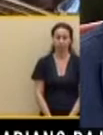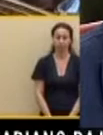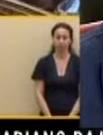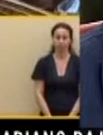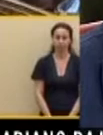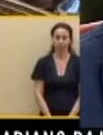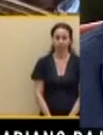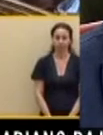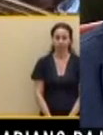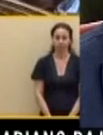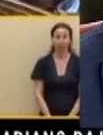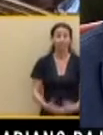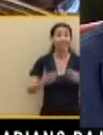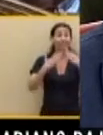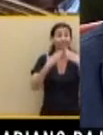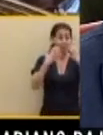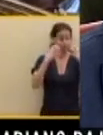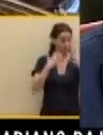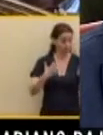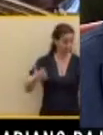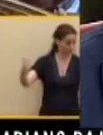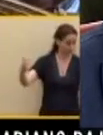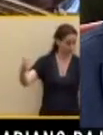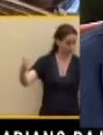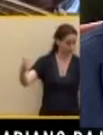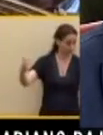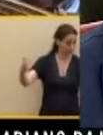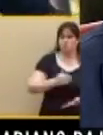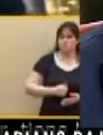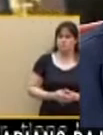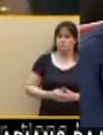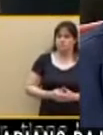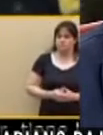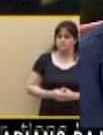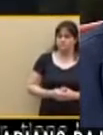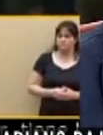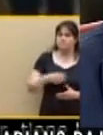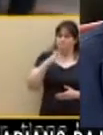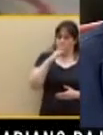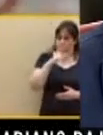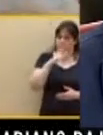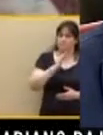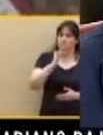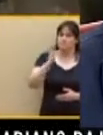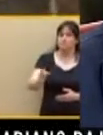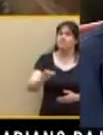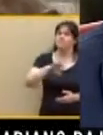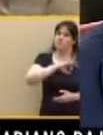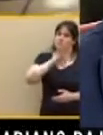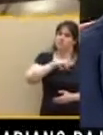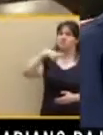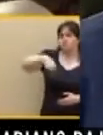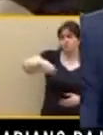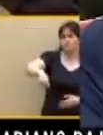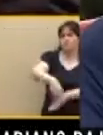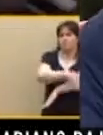poco de años jubilados clases medias elevadas etcétera y es lo que está faltando irene montero el centro estuvo con él a la